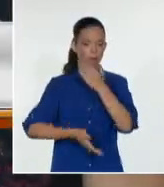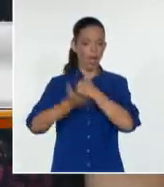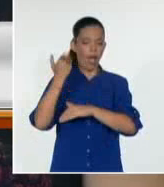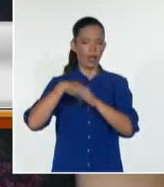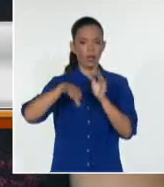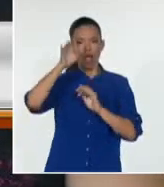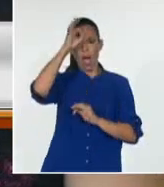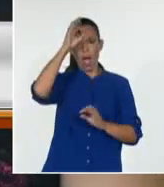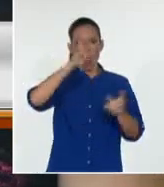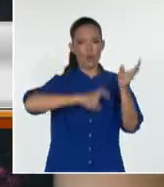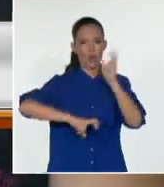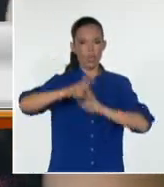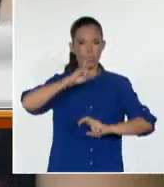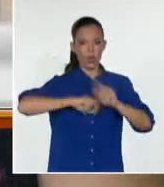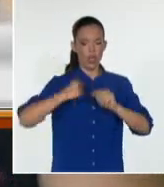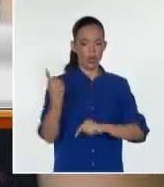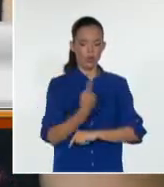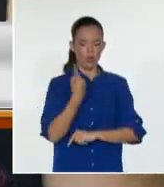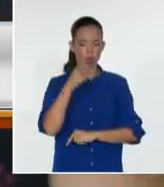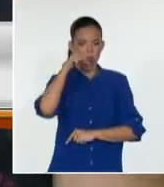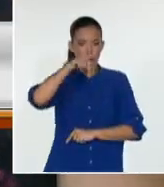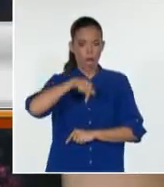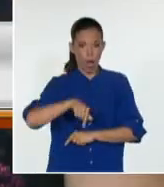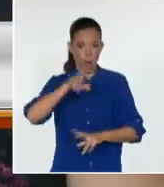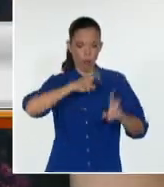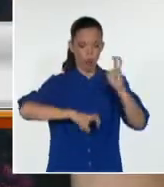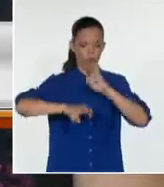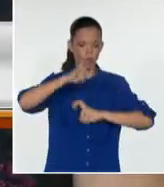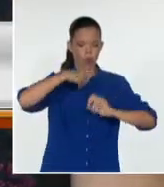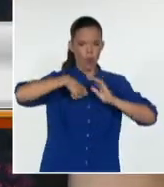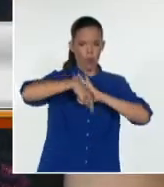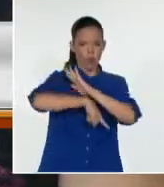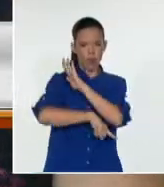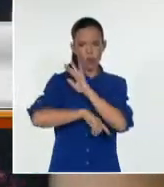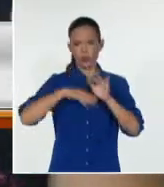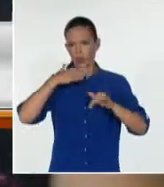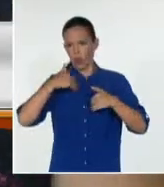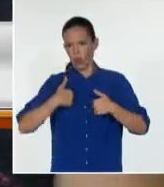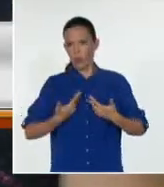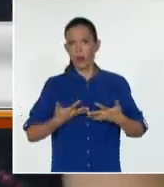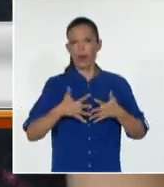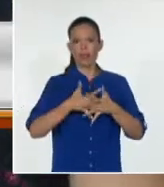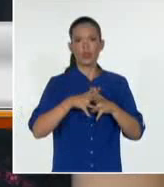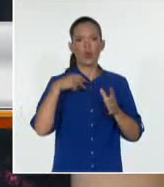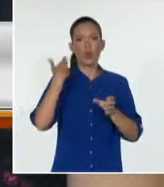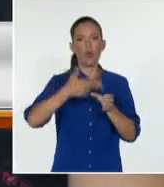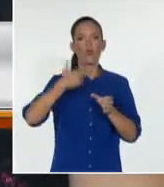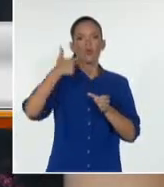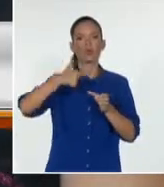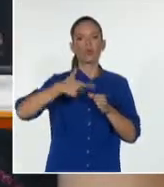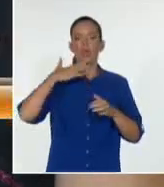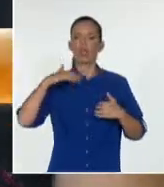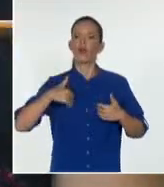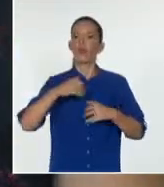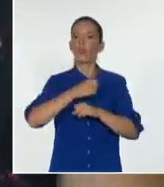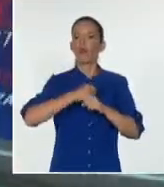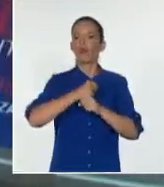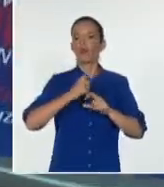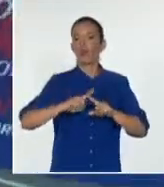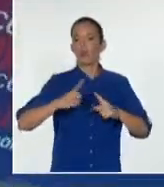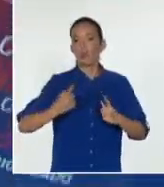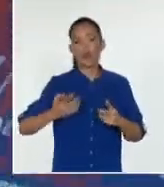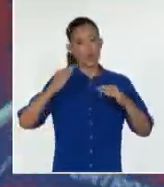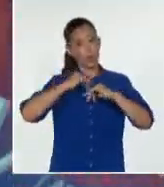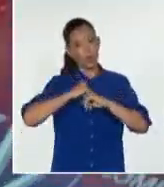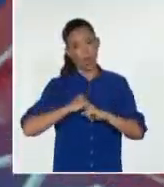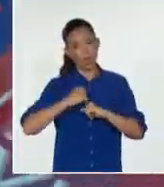realizando un análisis a fondo sobre el combustible el se le está dando ya que es un recurso tan limitado en el país